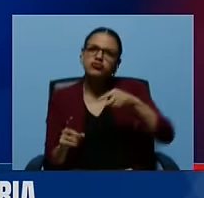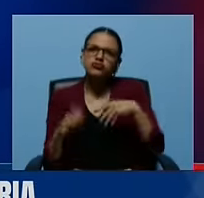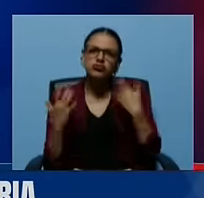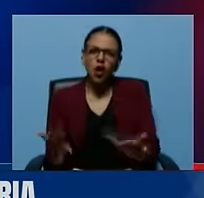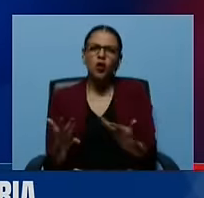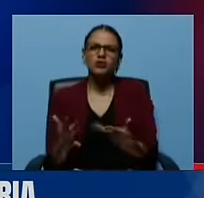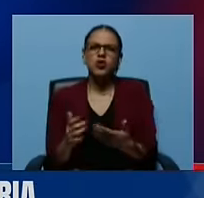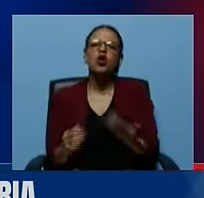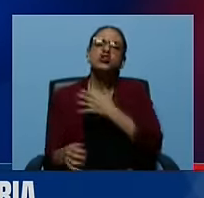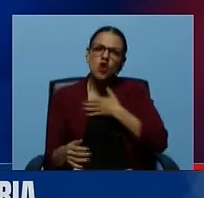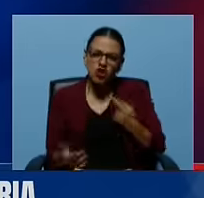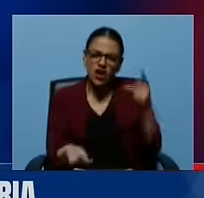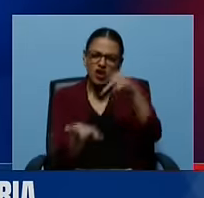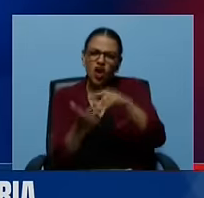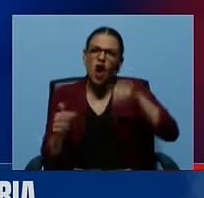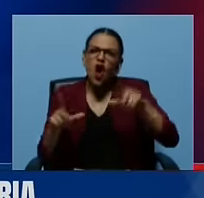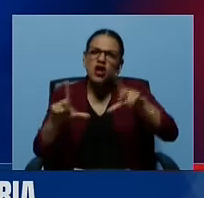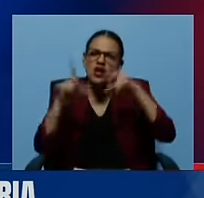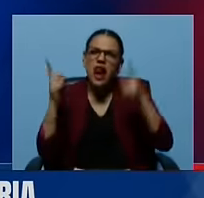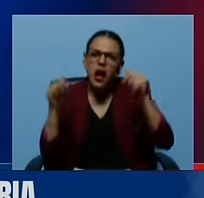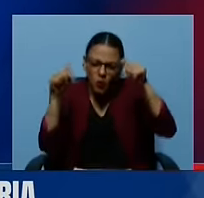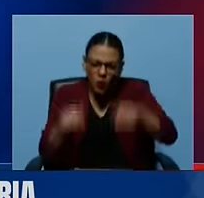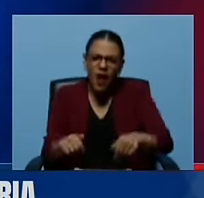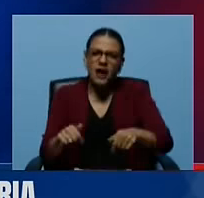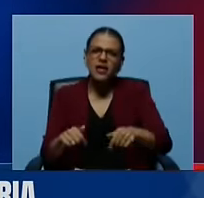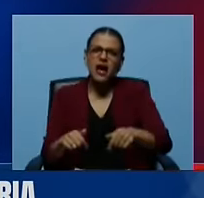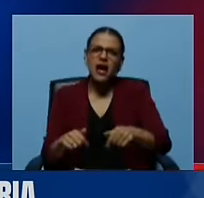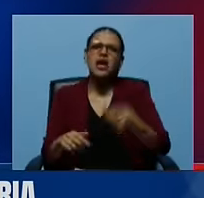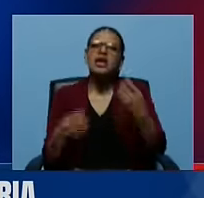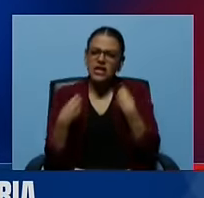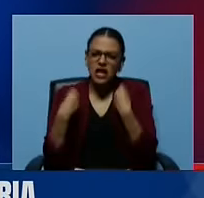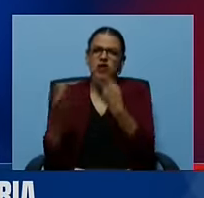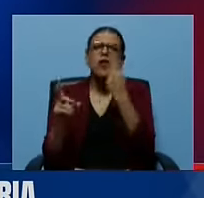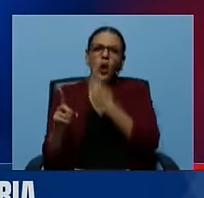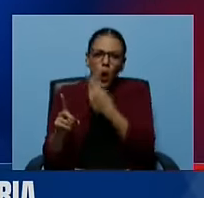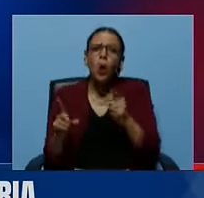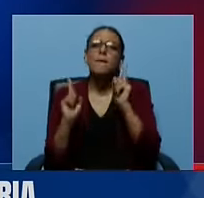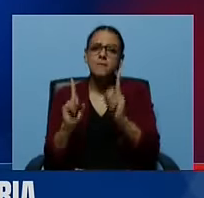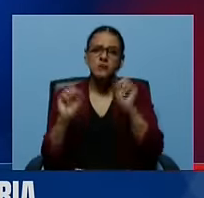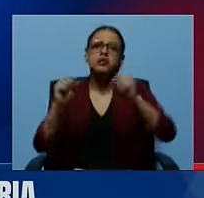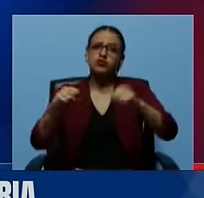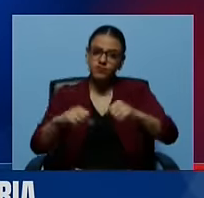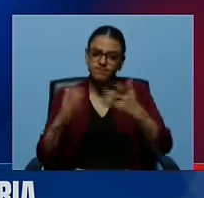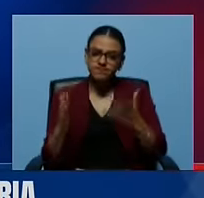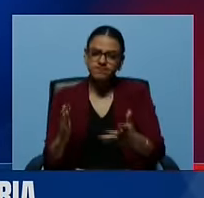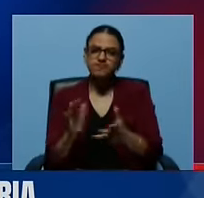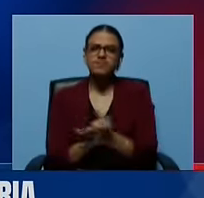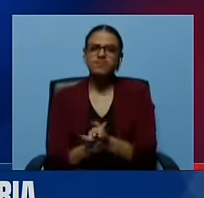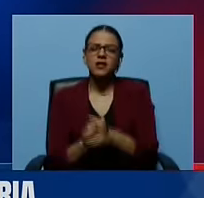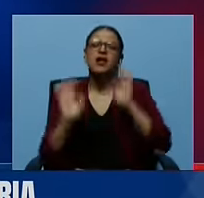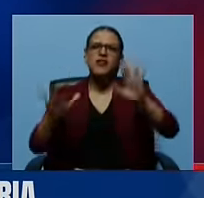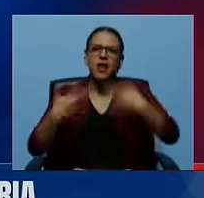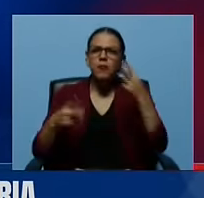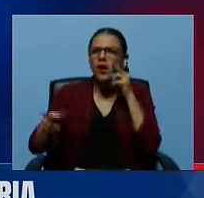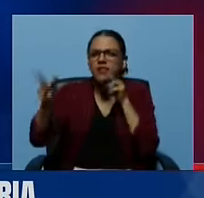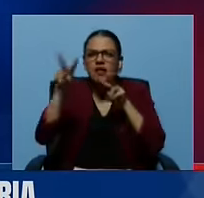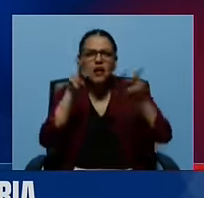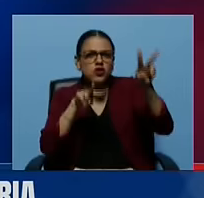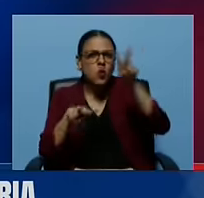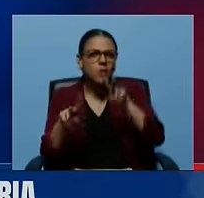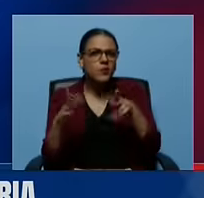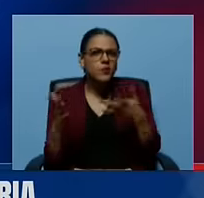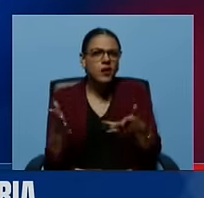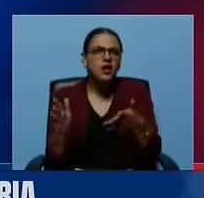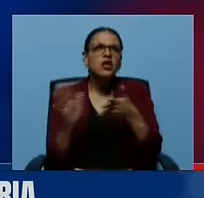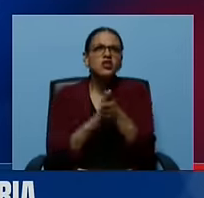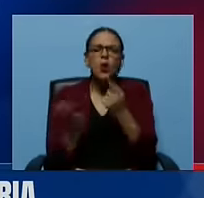Y quise venir hoy a La Guaira, como me comprometí, luego de haber visto